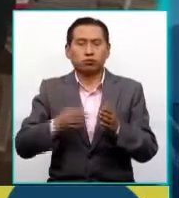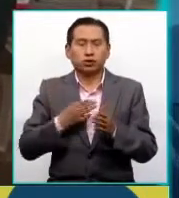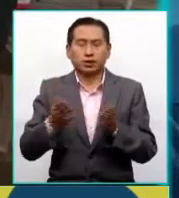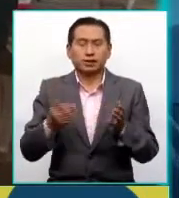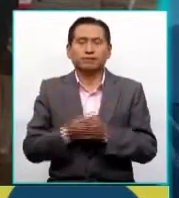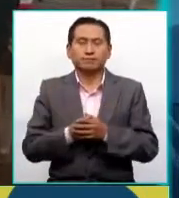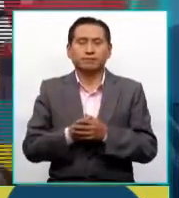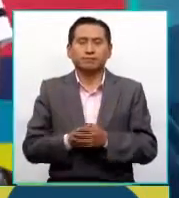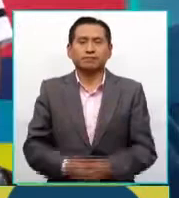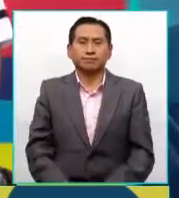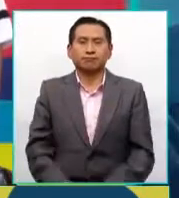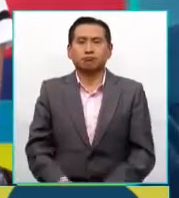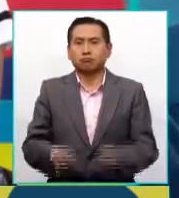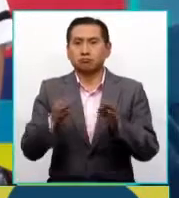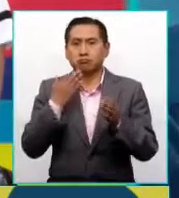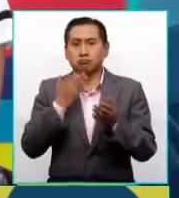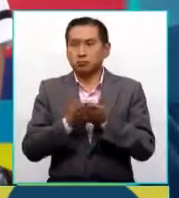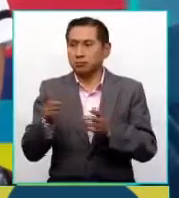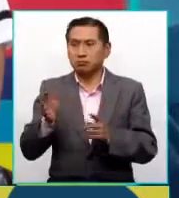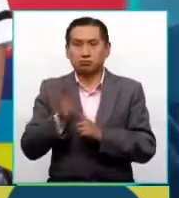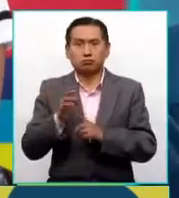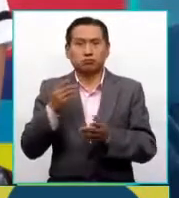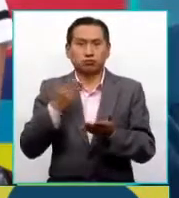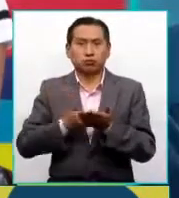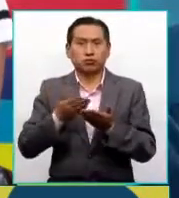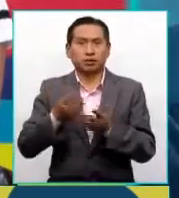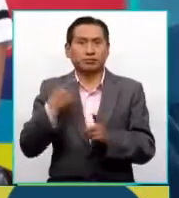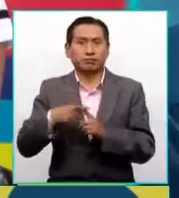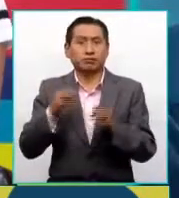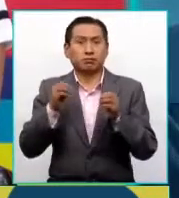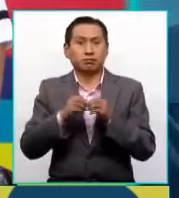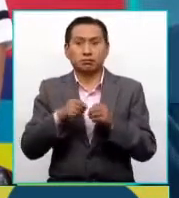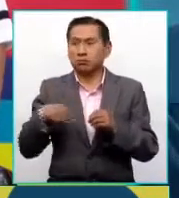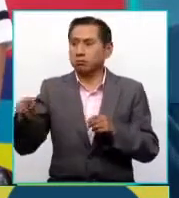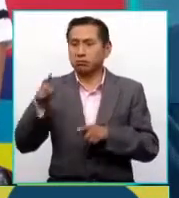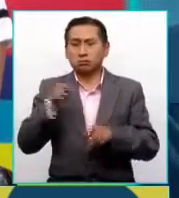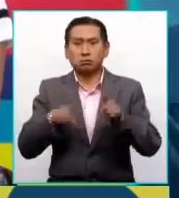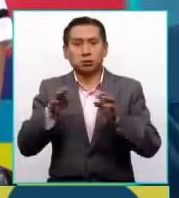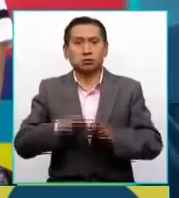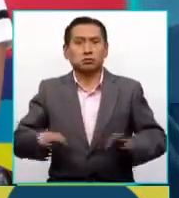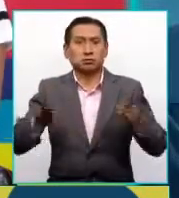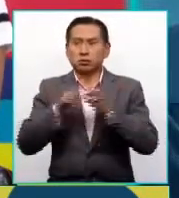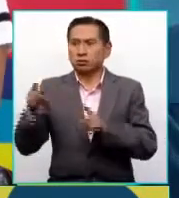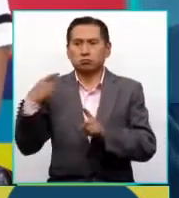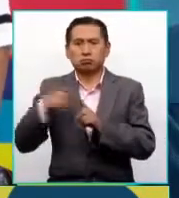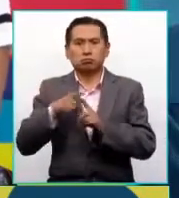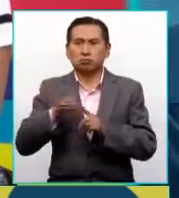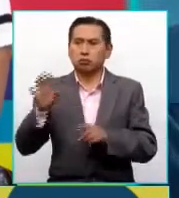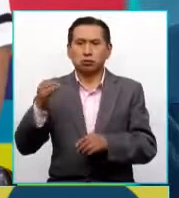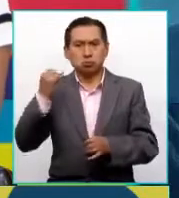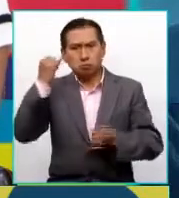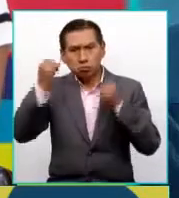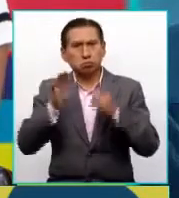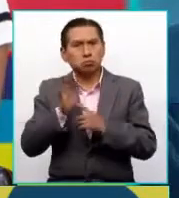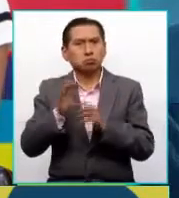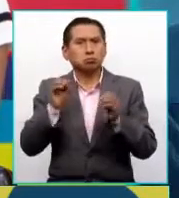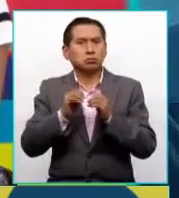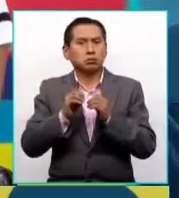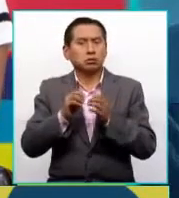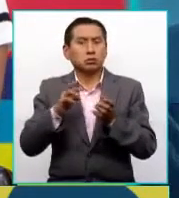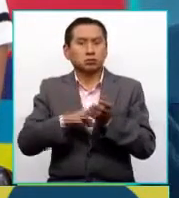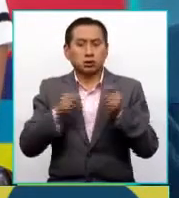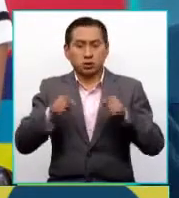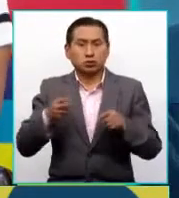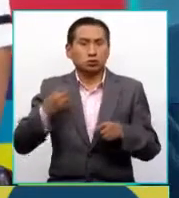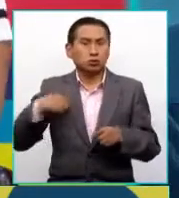música. Excelente, es una buenísima propuesta porque además son personalidades que pueden aportar desde su propia visión. Y desde acá, Lucy,